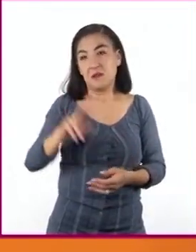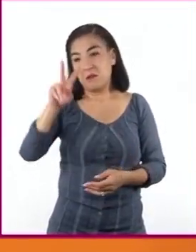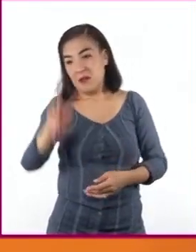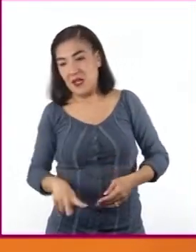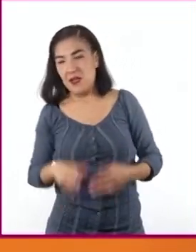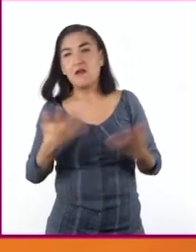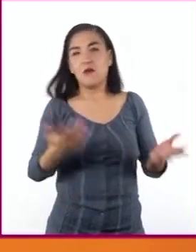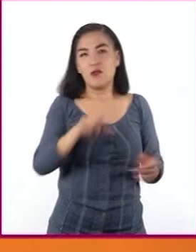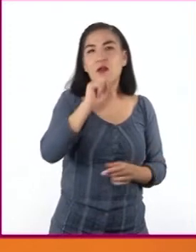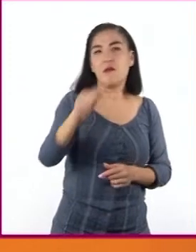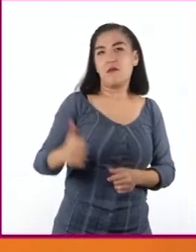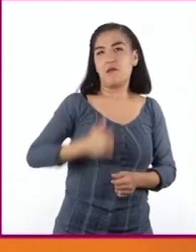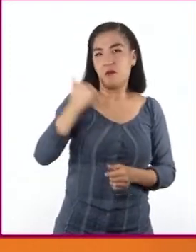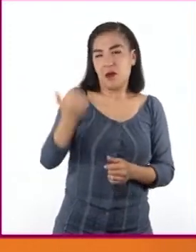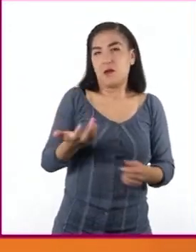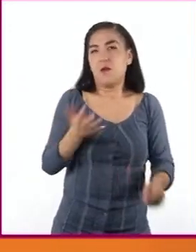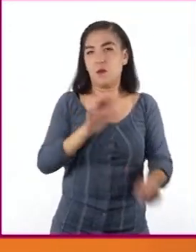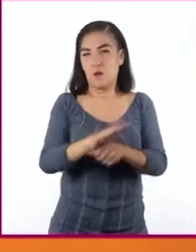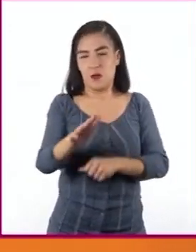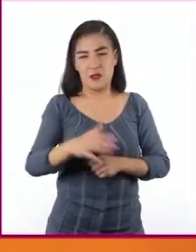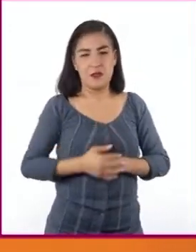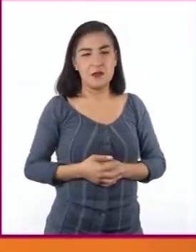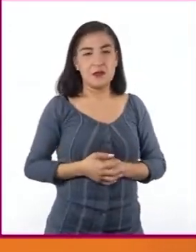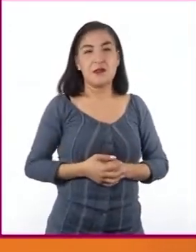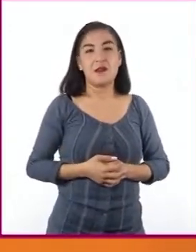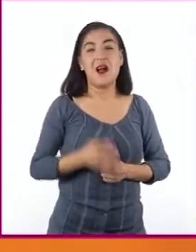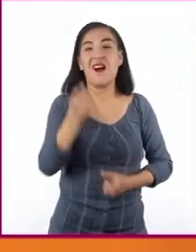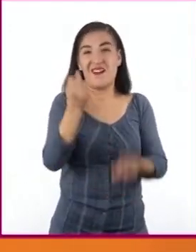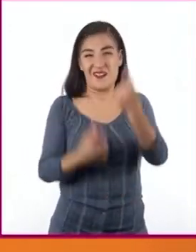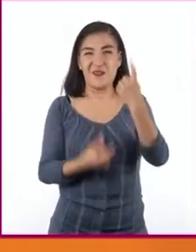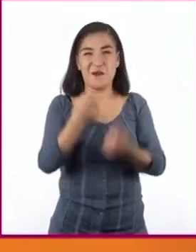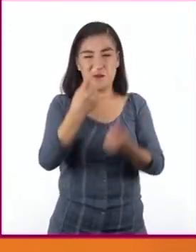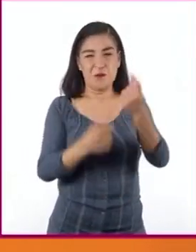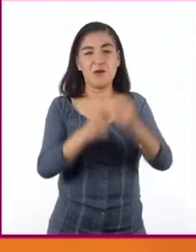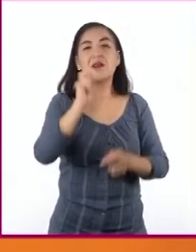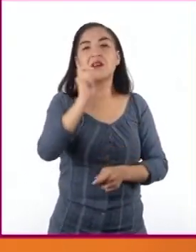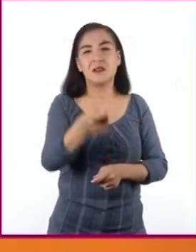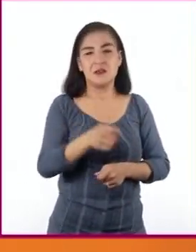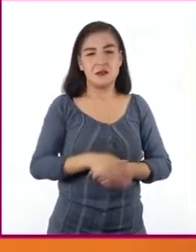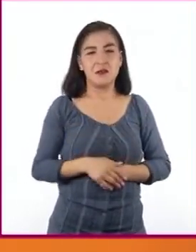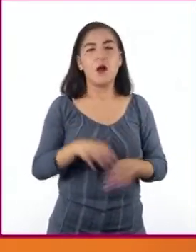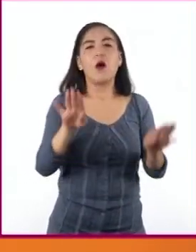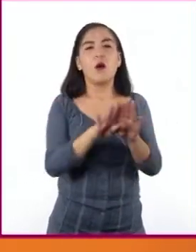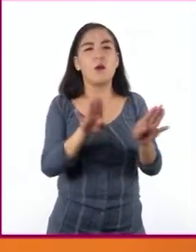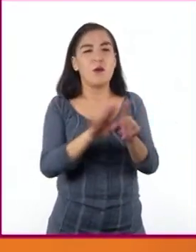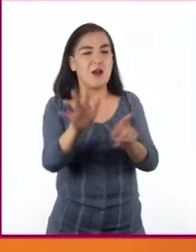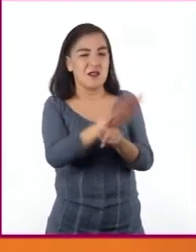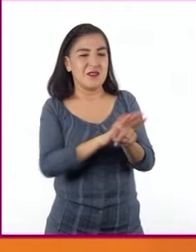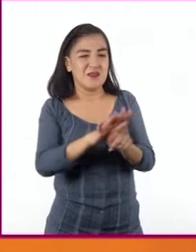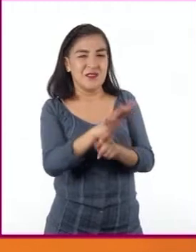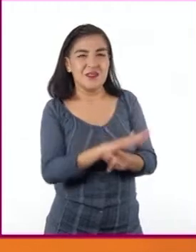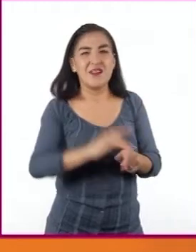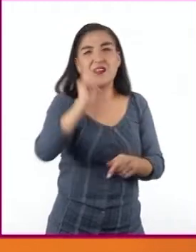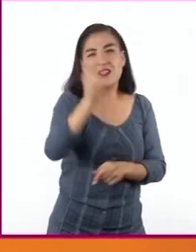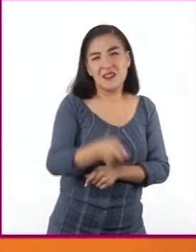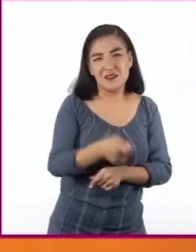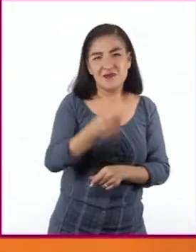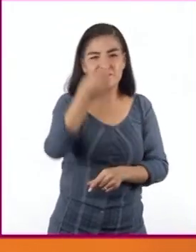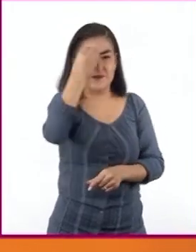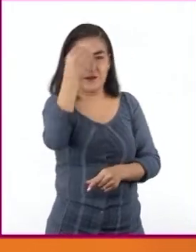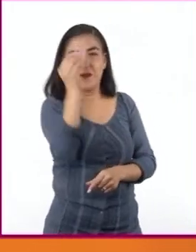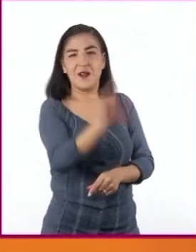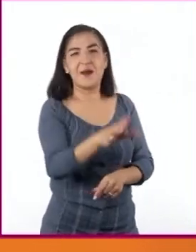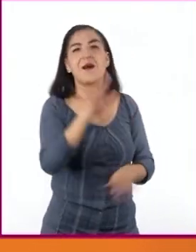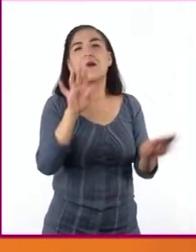provechoso. De hecho, en muchos casos, lo que se pretende es manipular a quienes reciben la